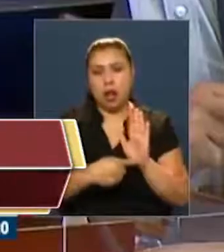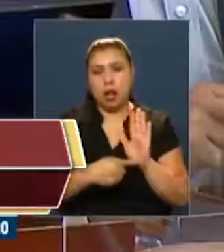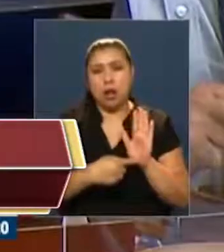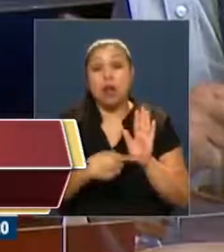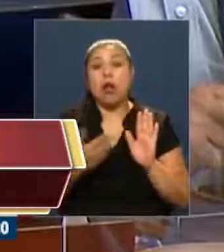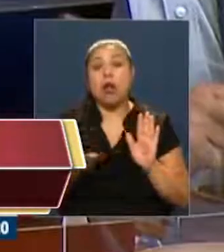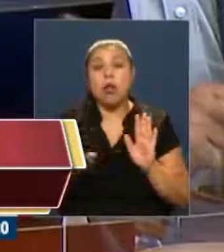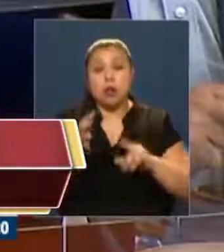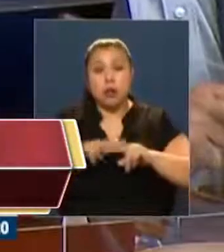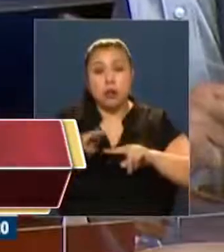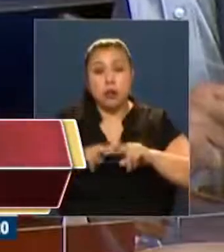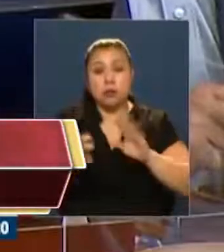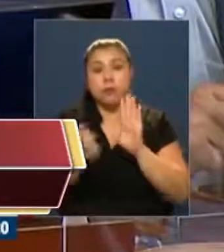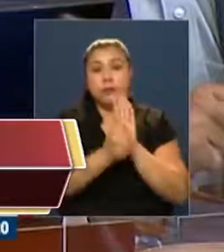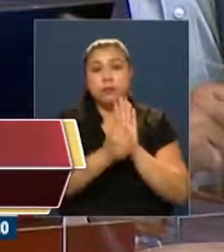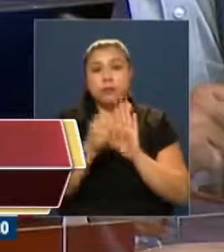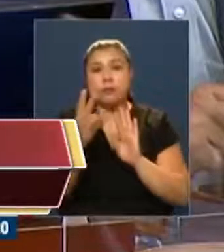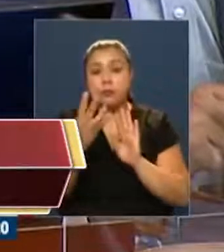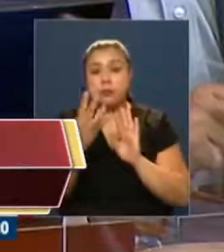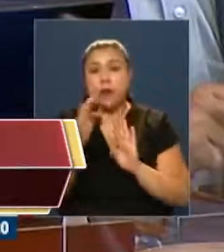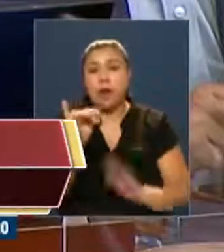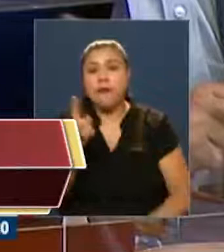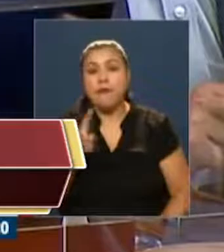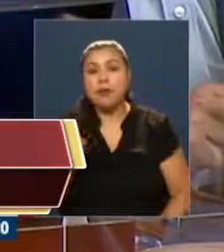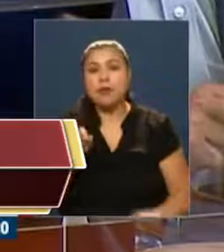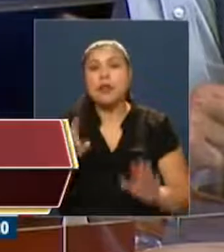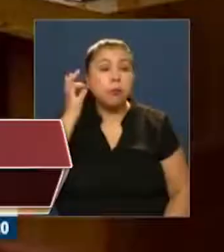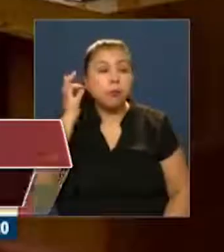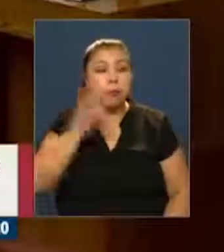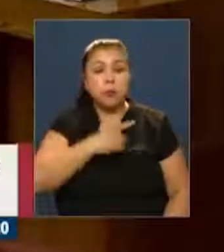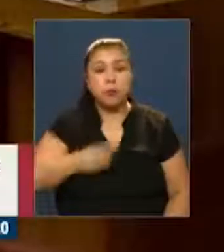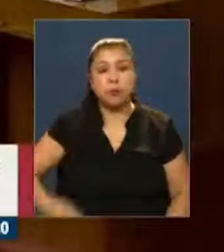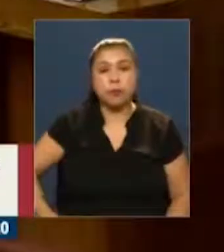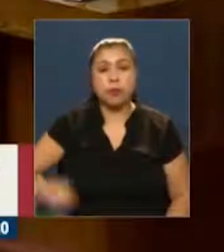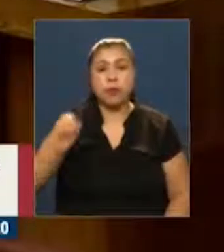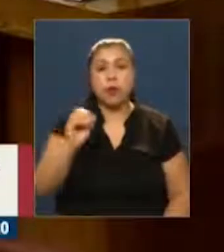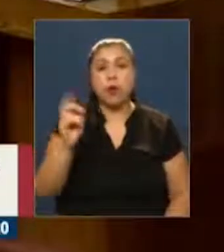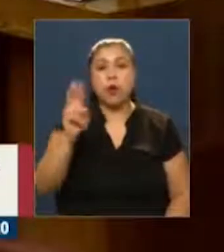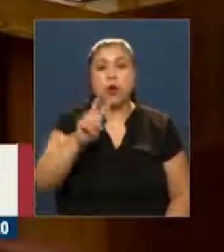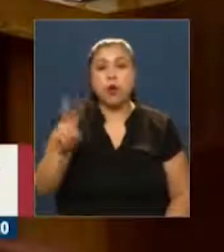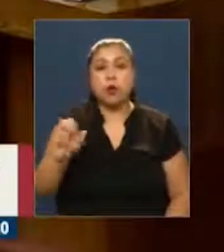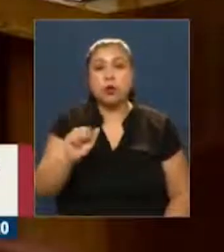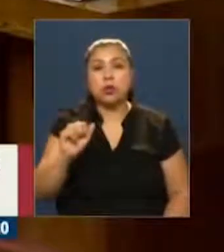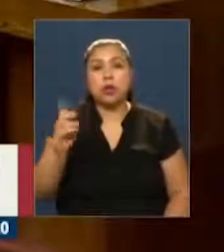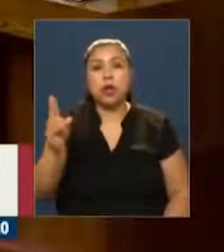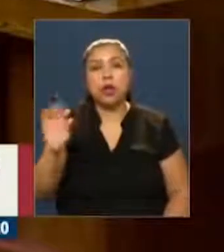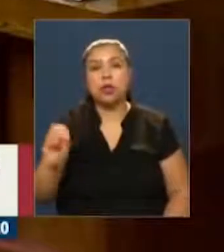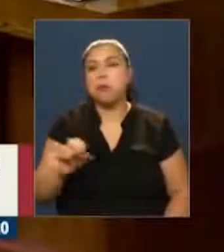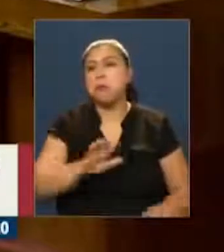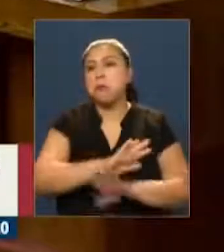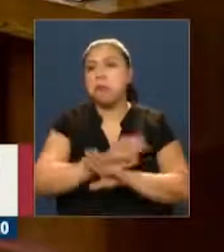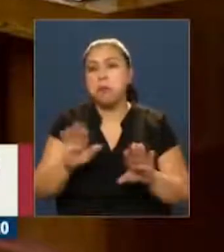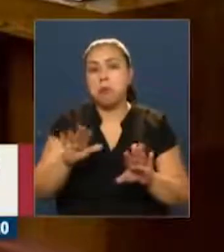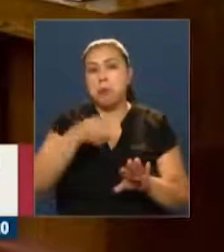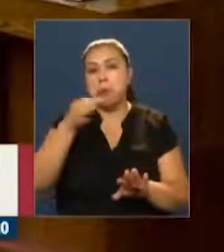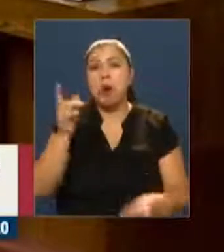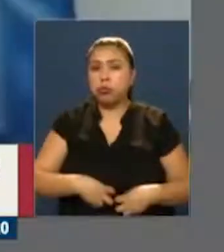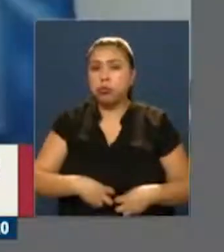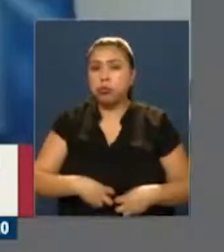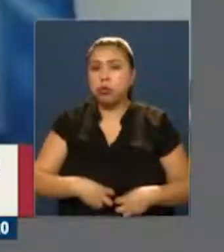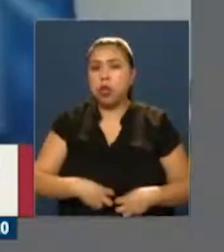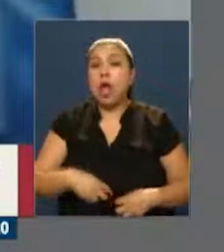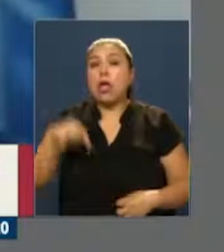vivas, incluyendo parientes por afinidad hasta segundo grado, y a los casos que exista entre donante y receptor una relación